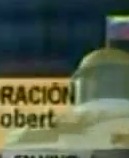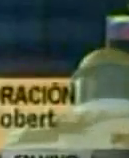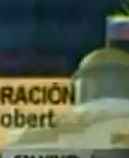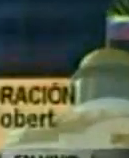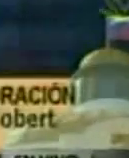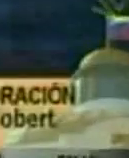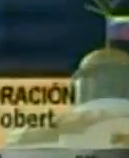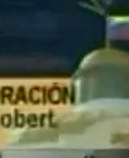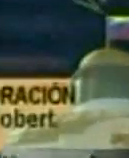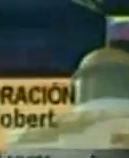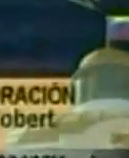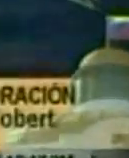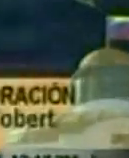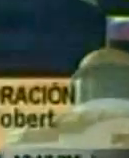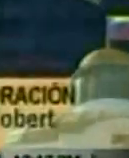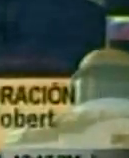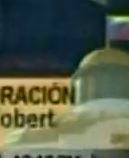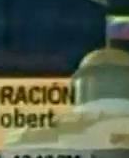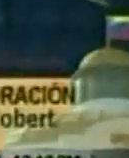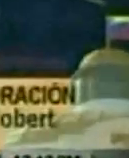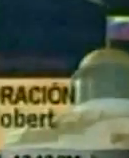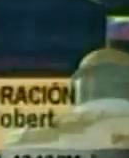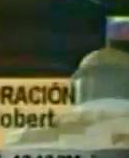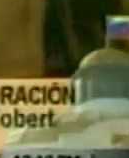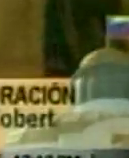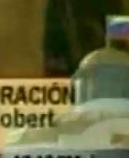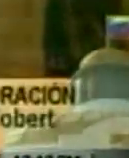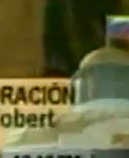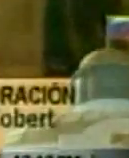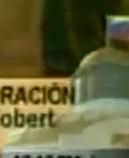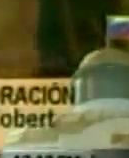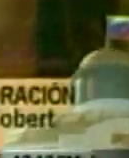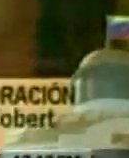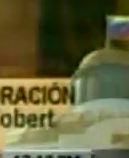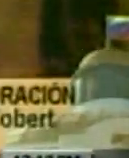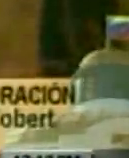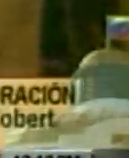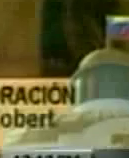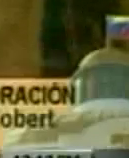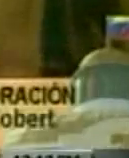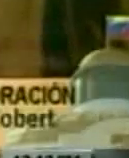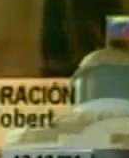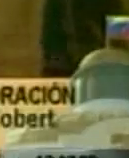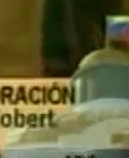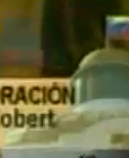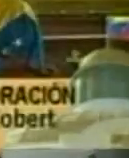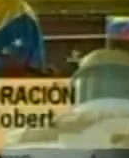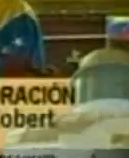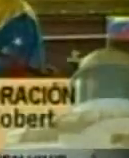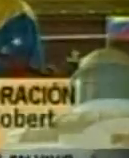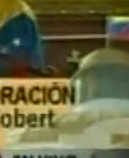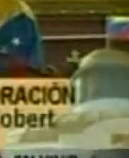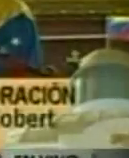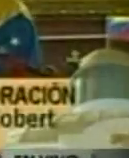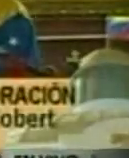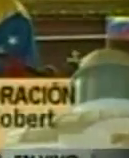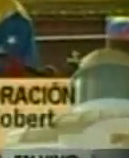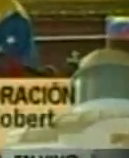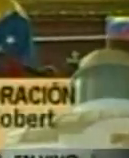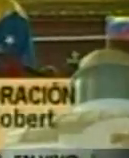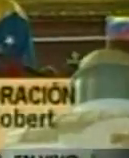de jóvenes venezolanos que amamos con pasión, que defendemos nuestras ideas, que soñamos con